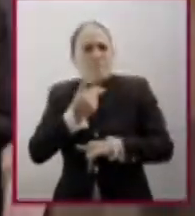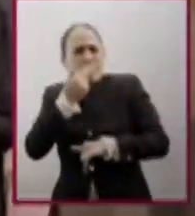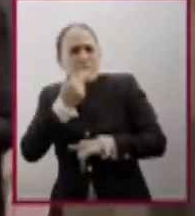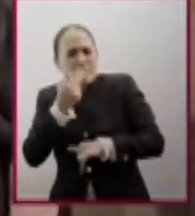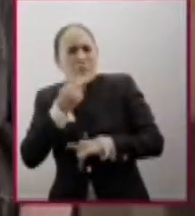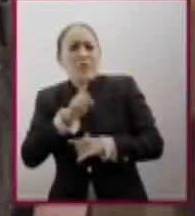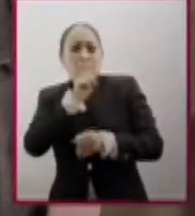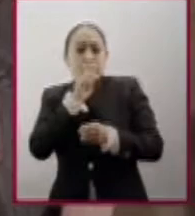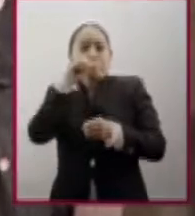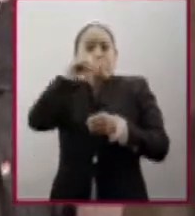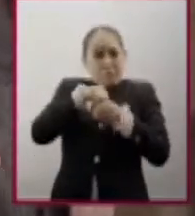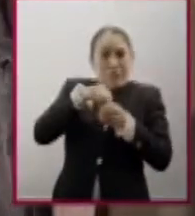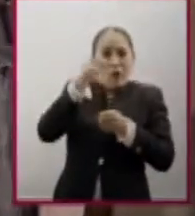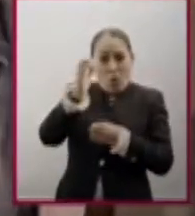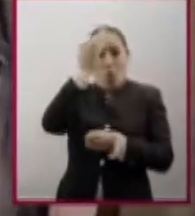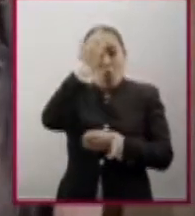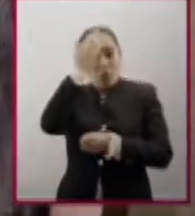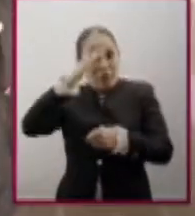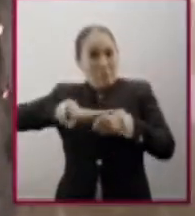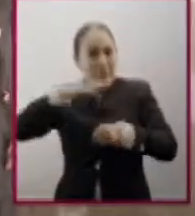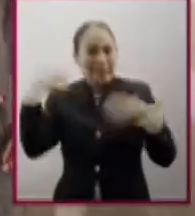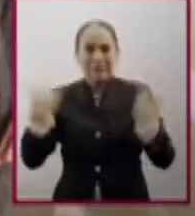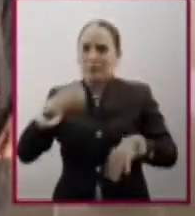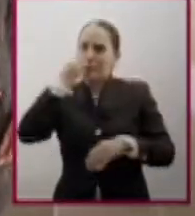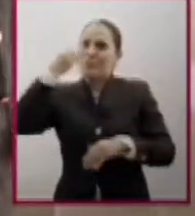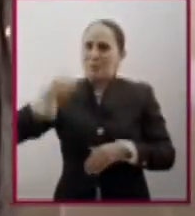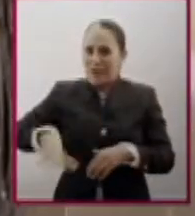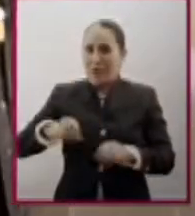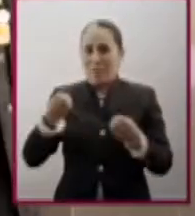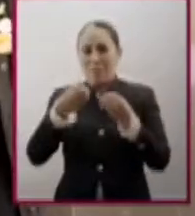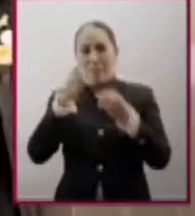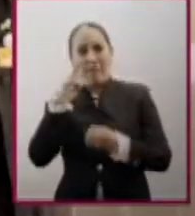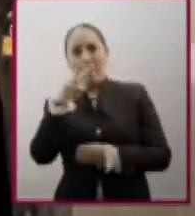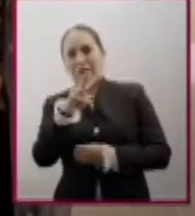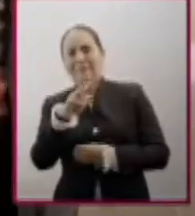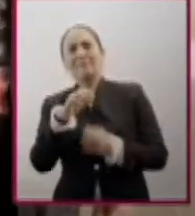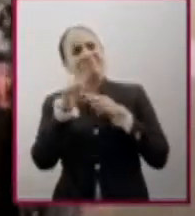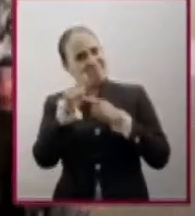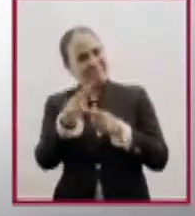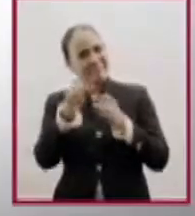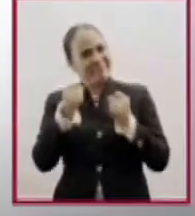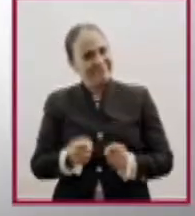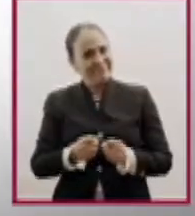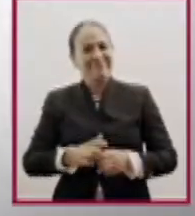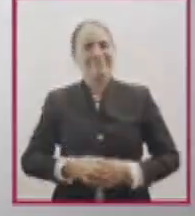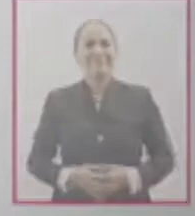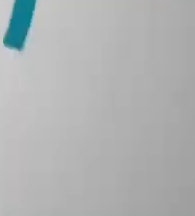azucarada fórmula secreta. Está increíble, no se la vayan a perder.